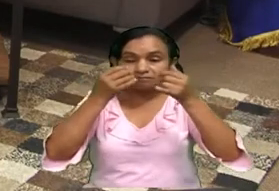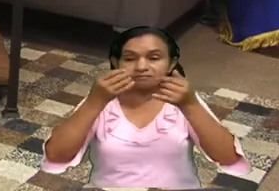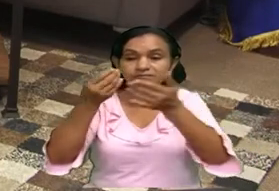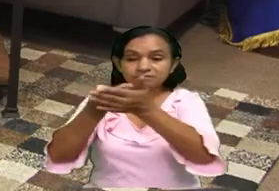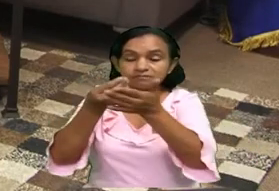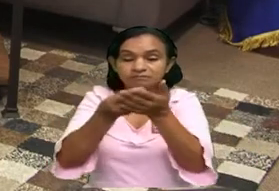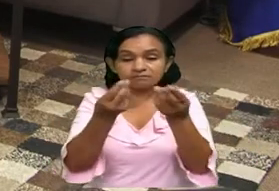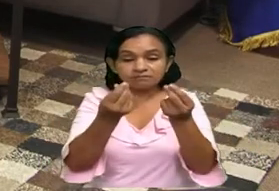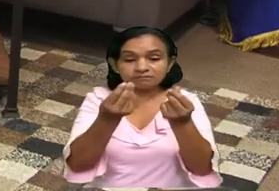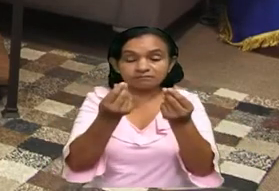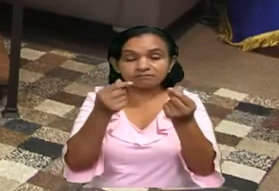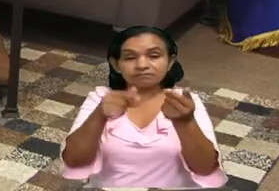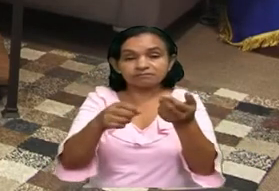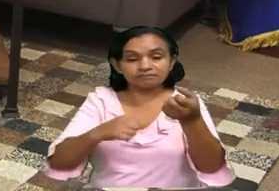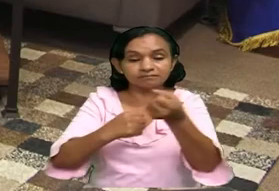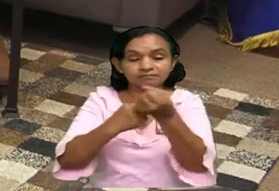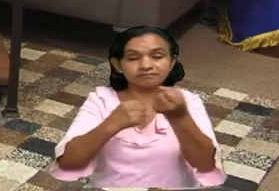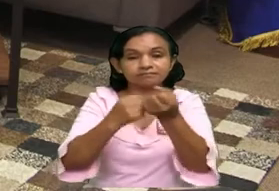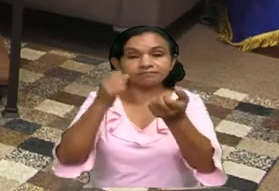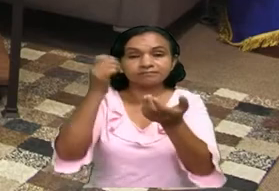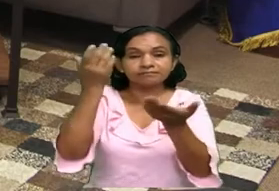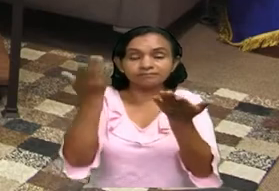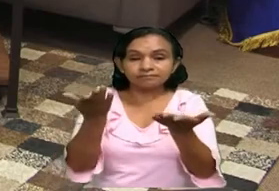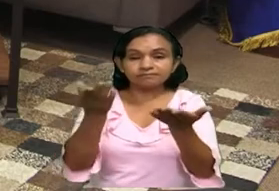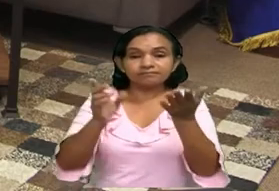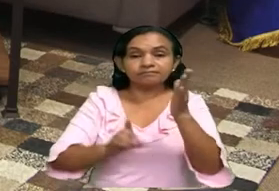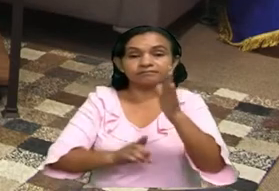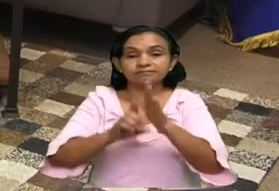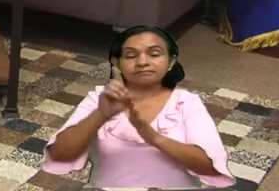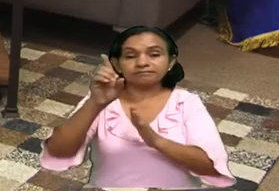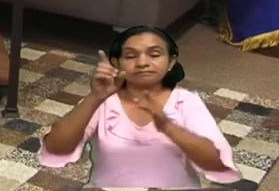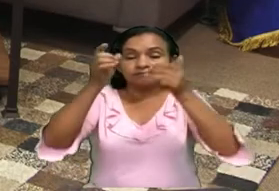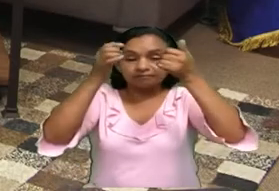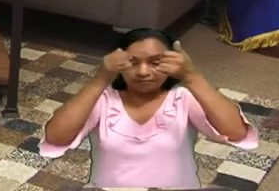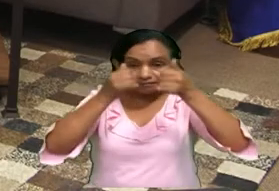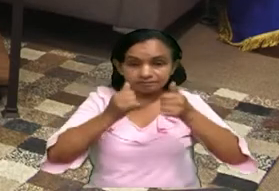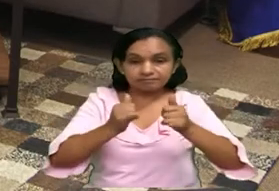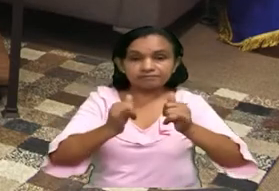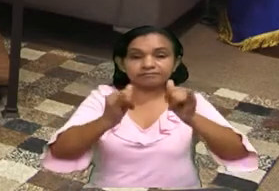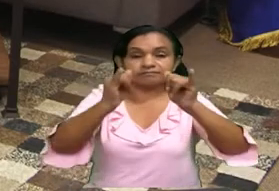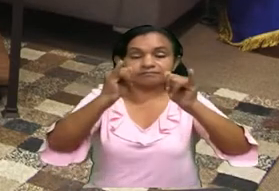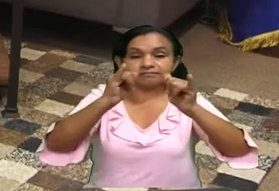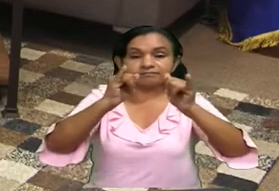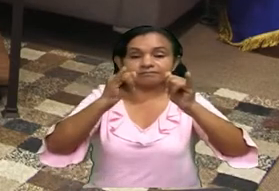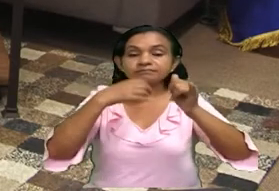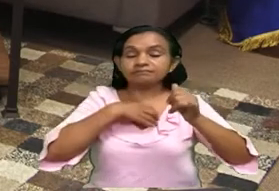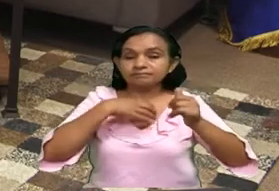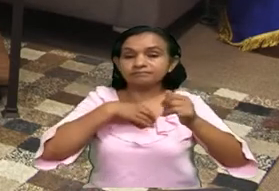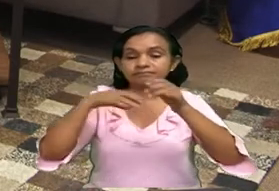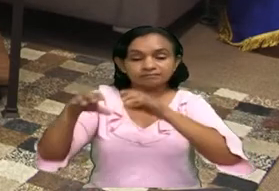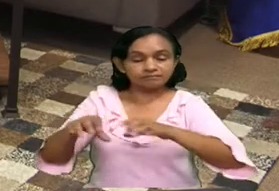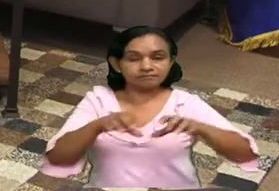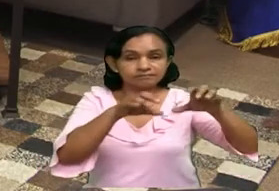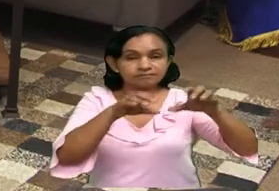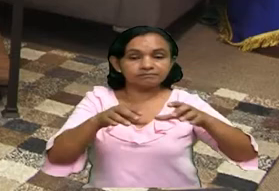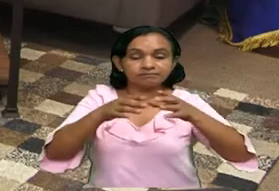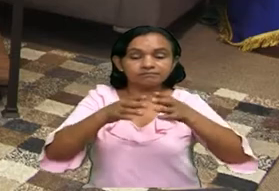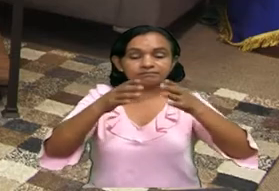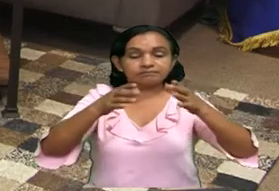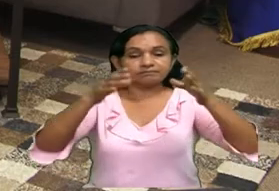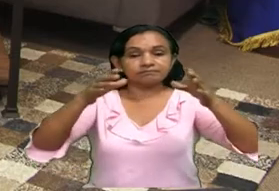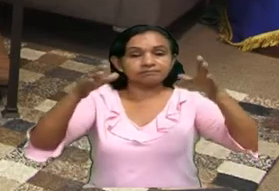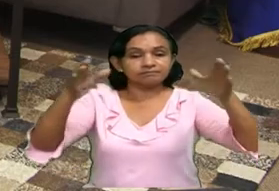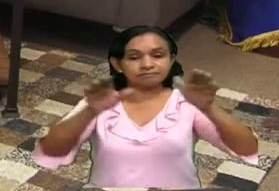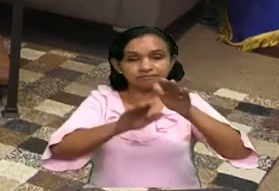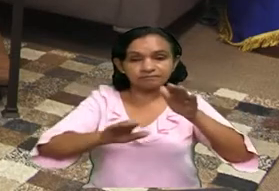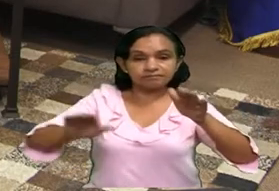ese espíritu de desarrollo del ganadero hace que la actividad ganadera haya crecido, lógicamente,